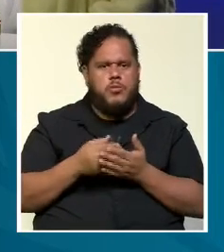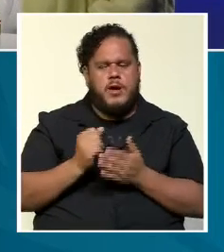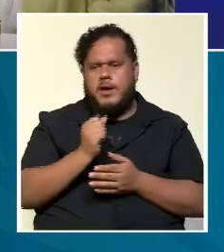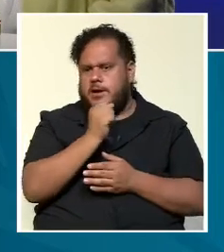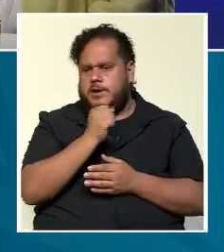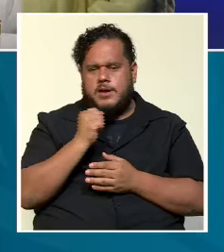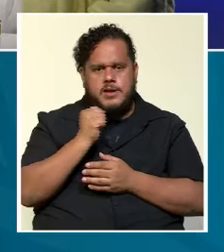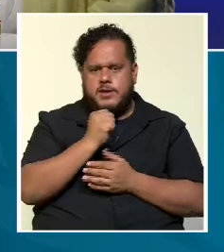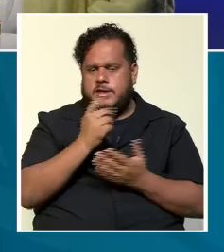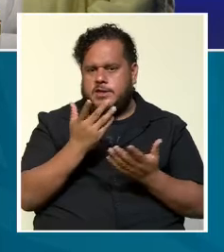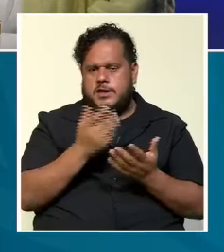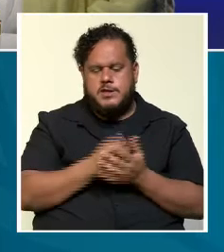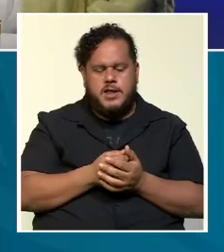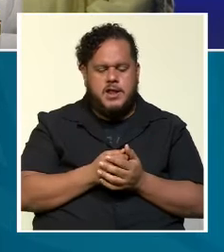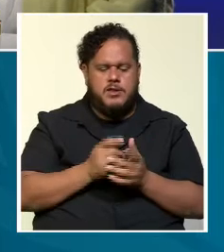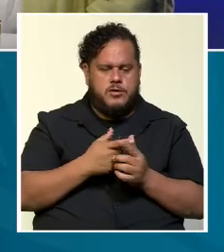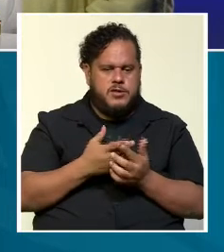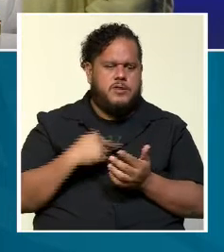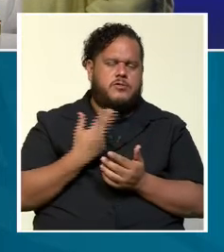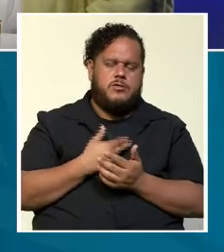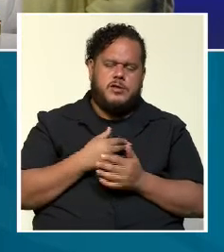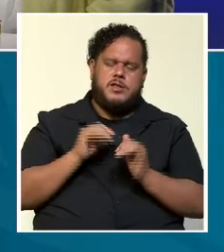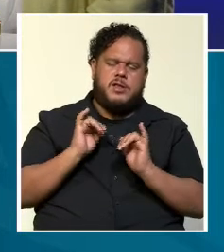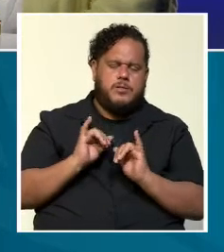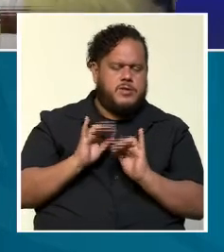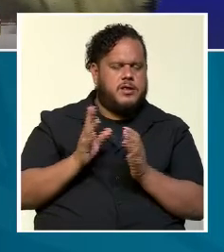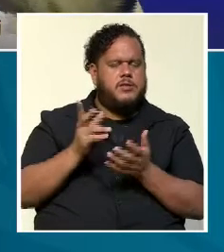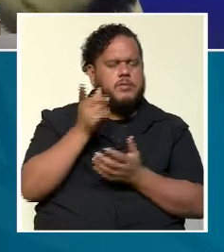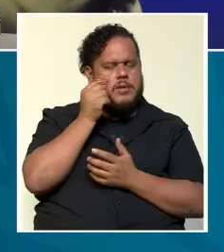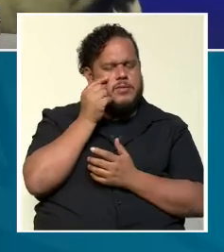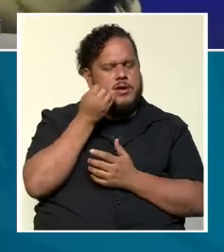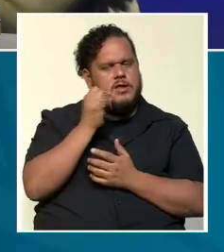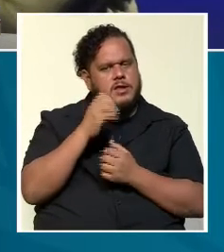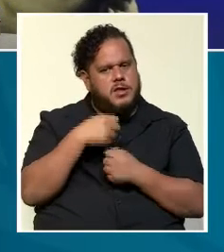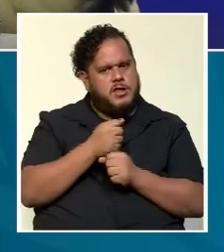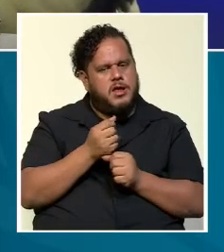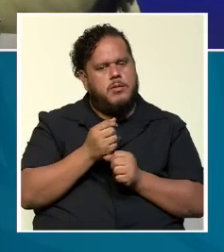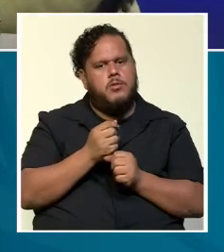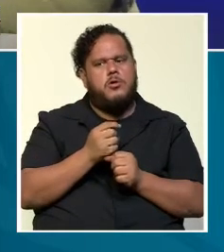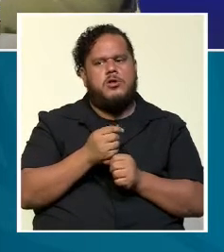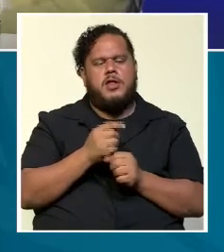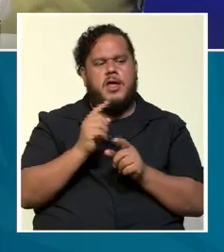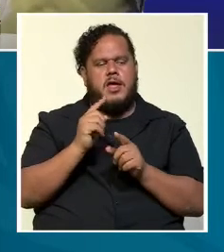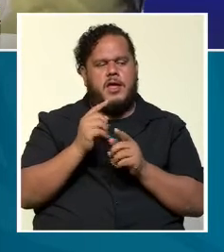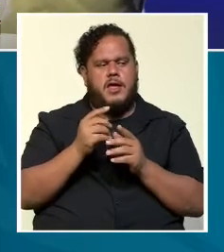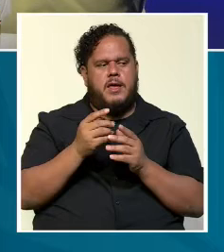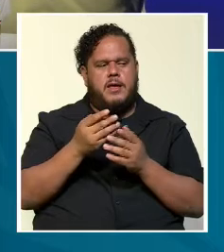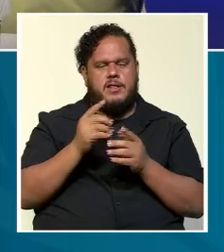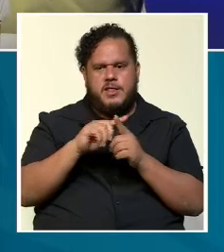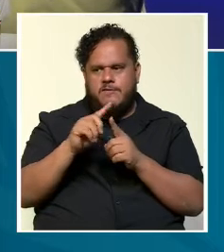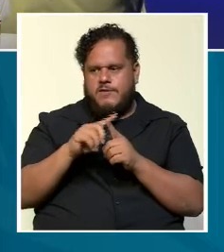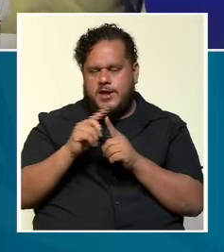entonces estamos en esas. Vamos a ver si hacemos varias presentaciones.